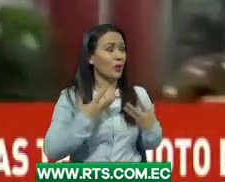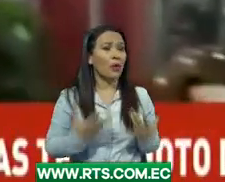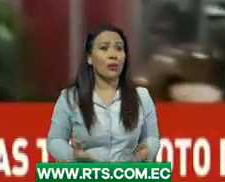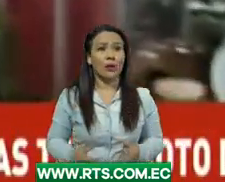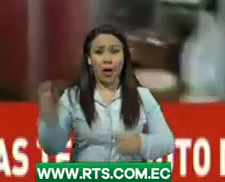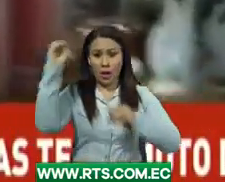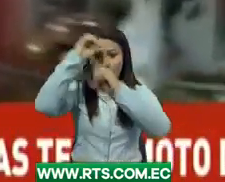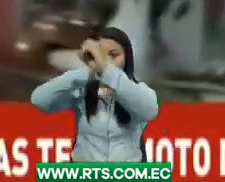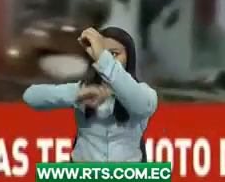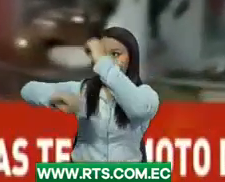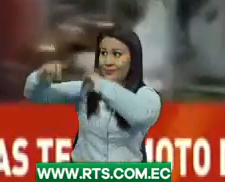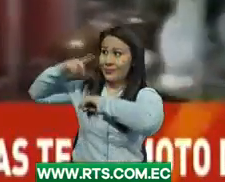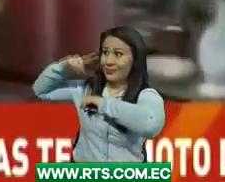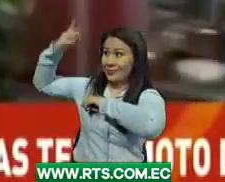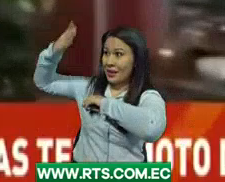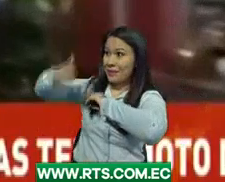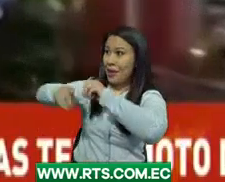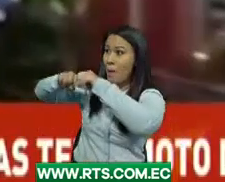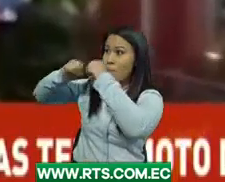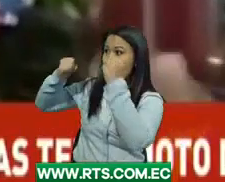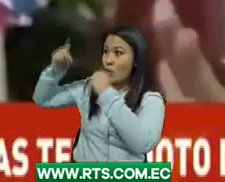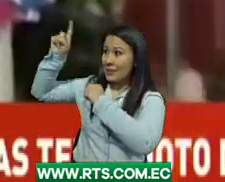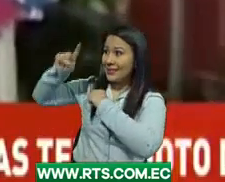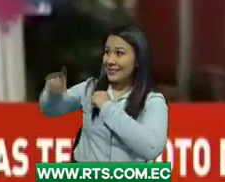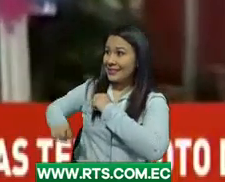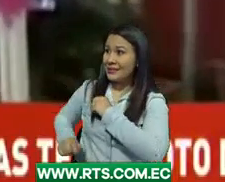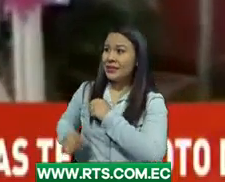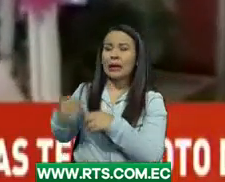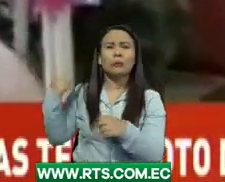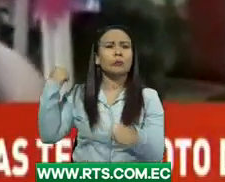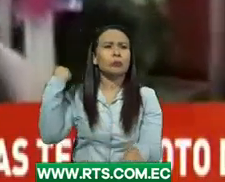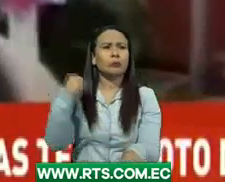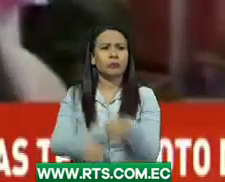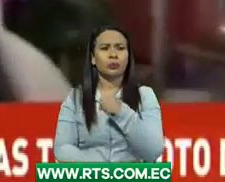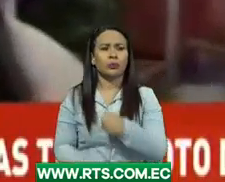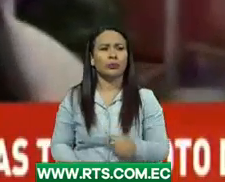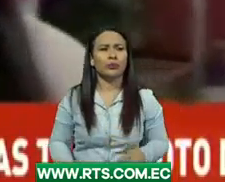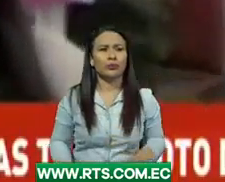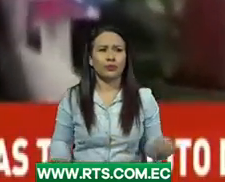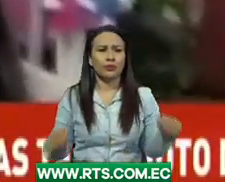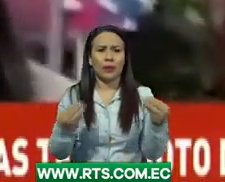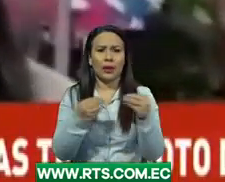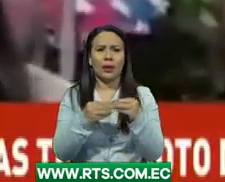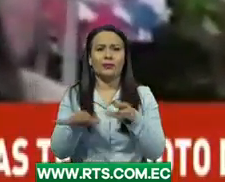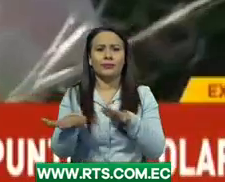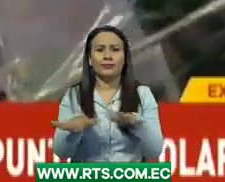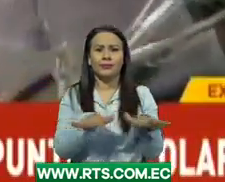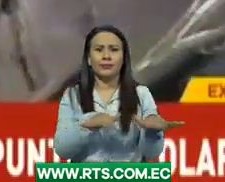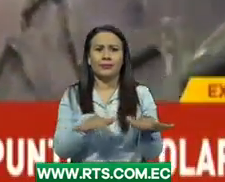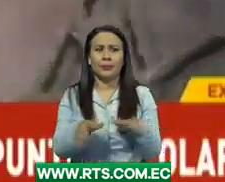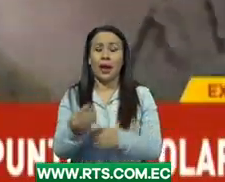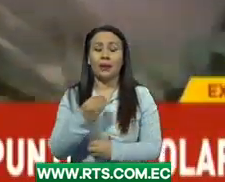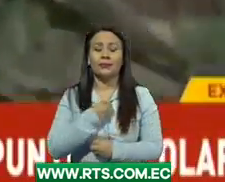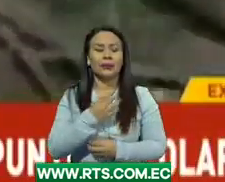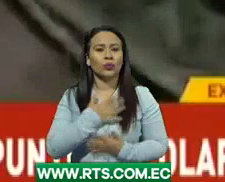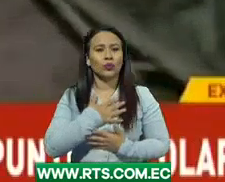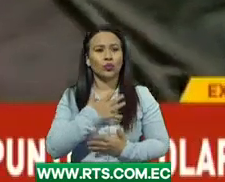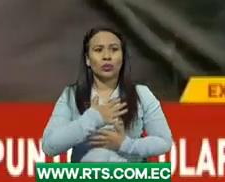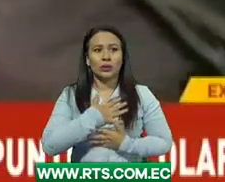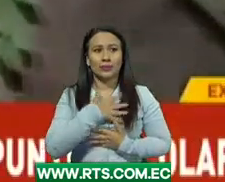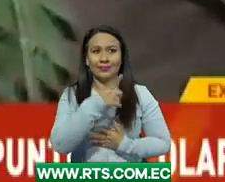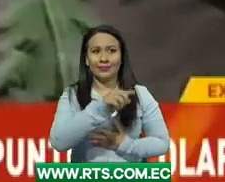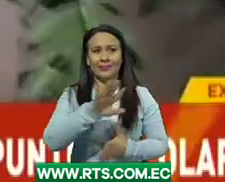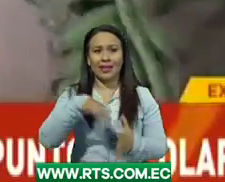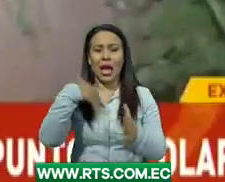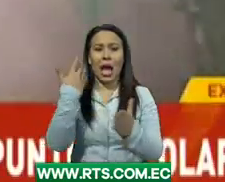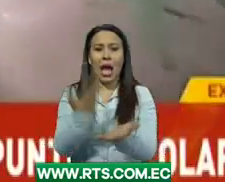observar, están ya quebradas, marcadas, ya a punto de caer. Una pequeña vibración y ya se cae. El sismo provocó la caída